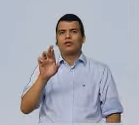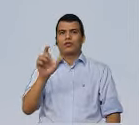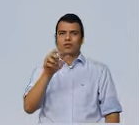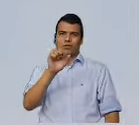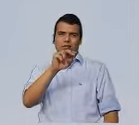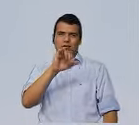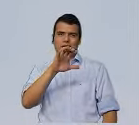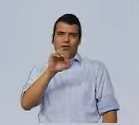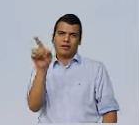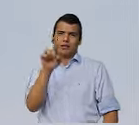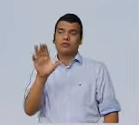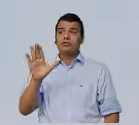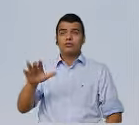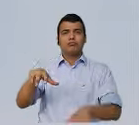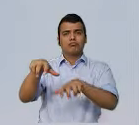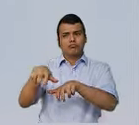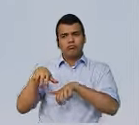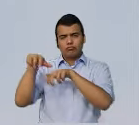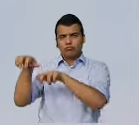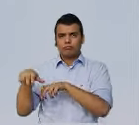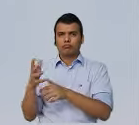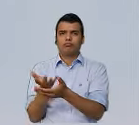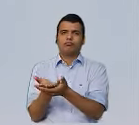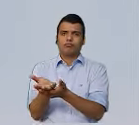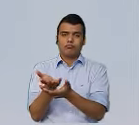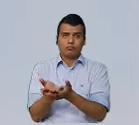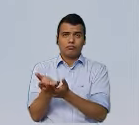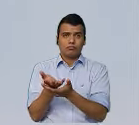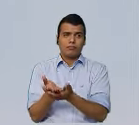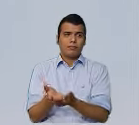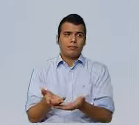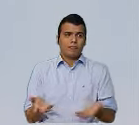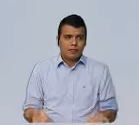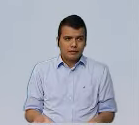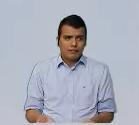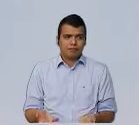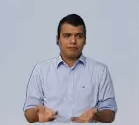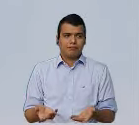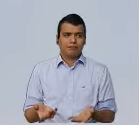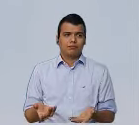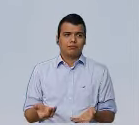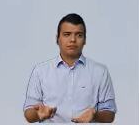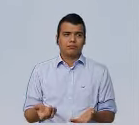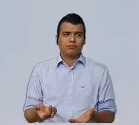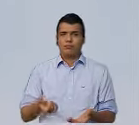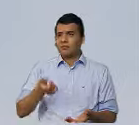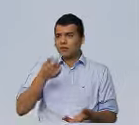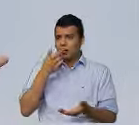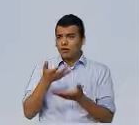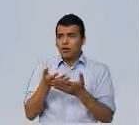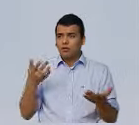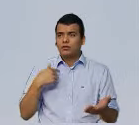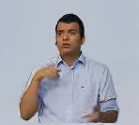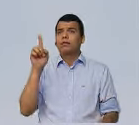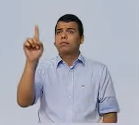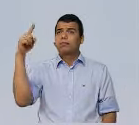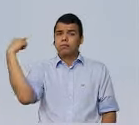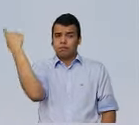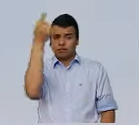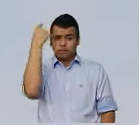sería la recomendación. Realmente de esas tabletas naturales que venden en